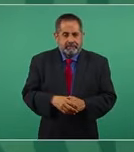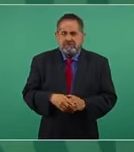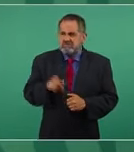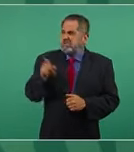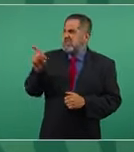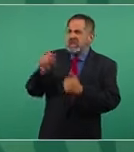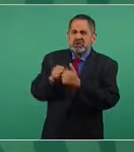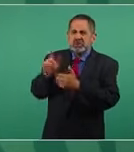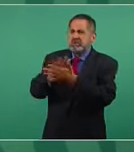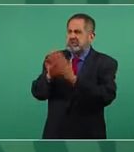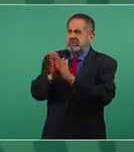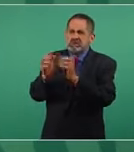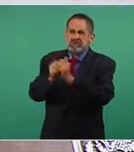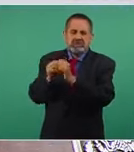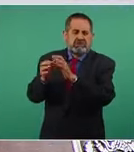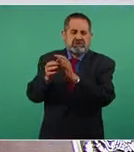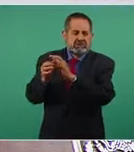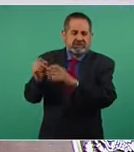vinculación con él.